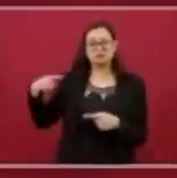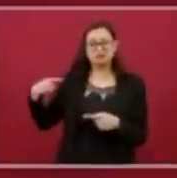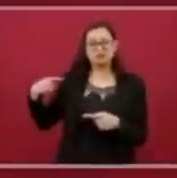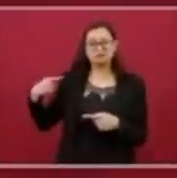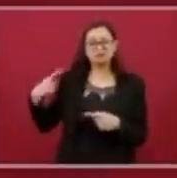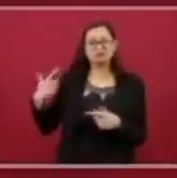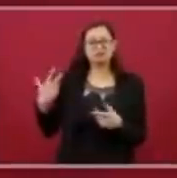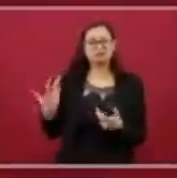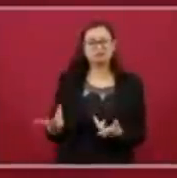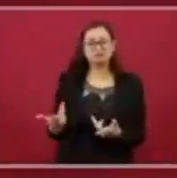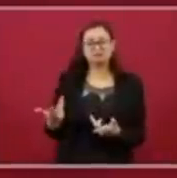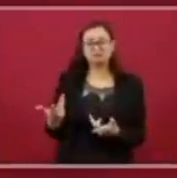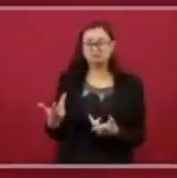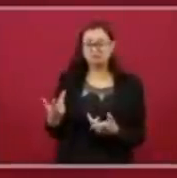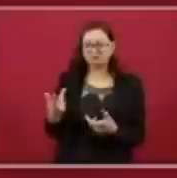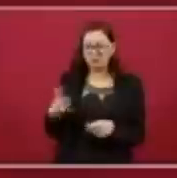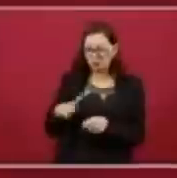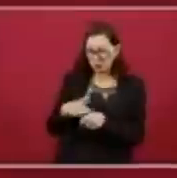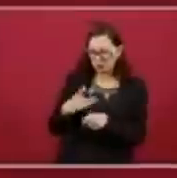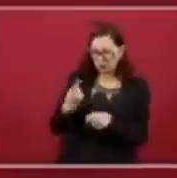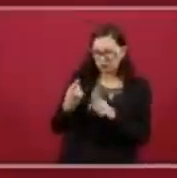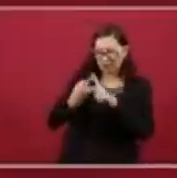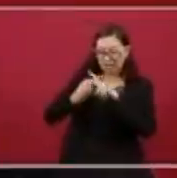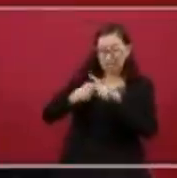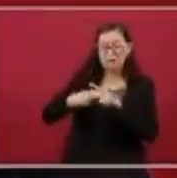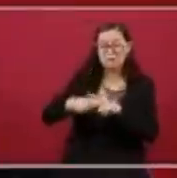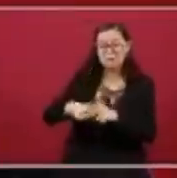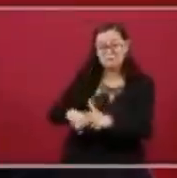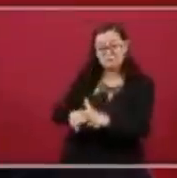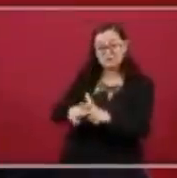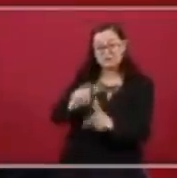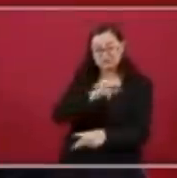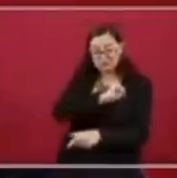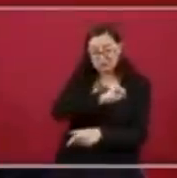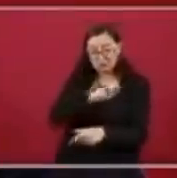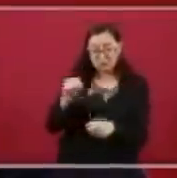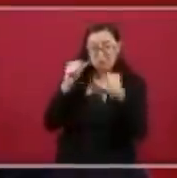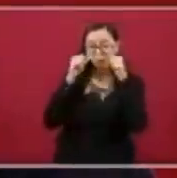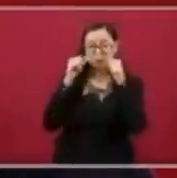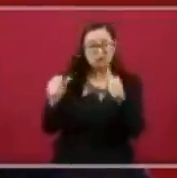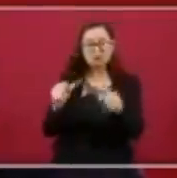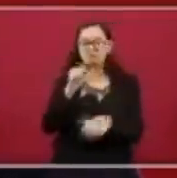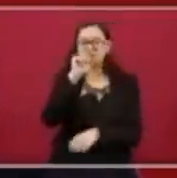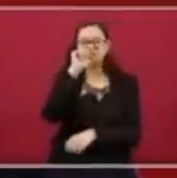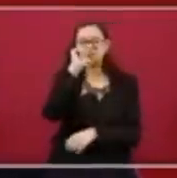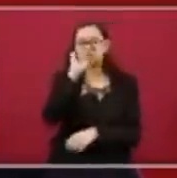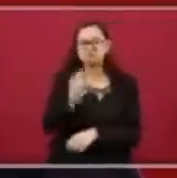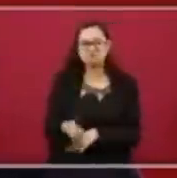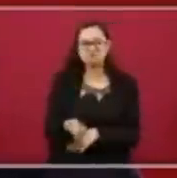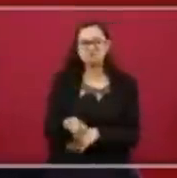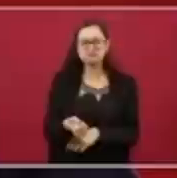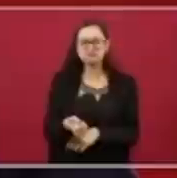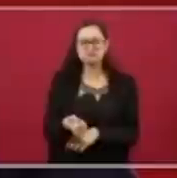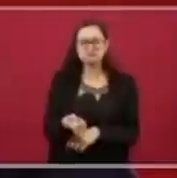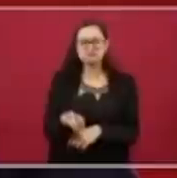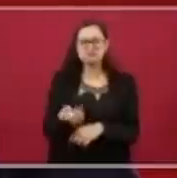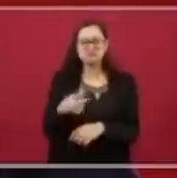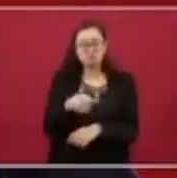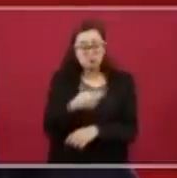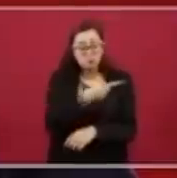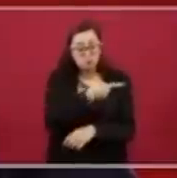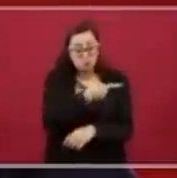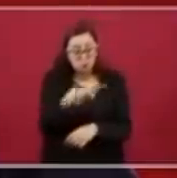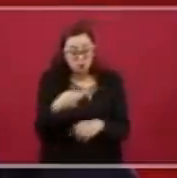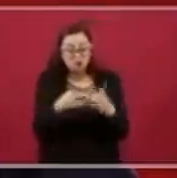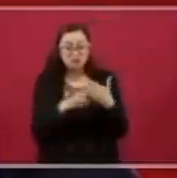ni atendieron las causas que originaron la inseguridad y la violencia, es decir, no combatieron la pobreza,